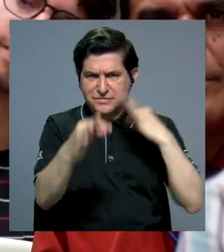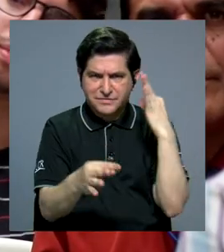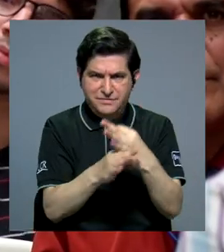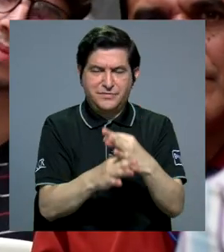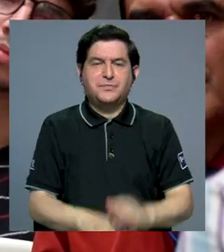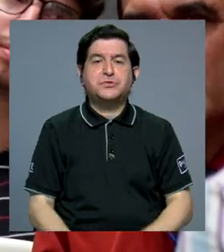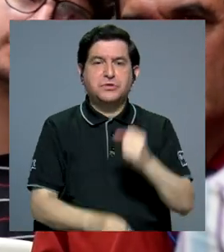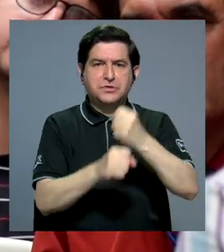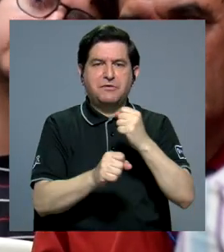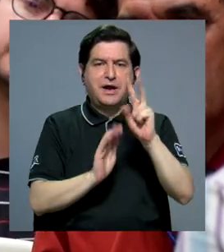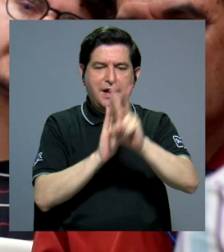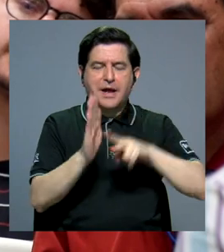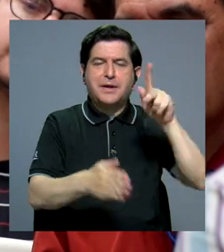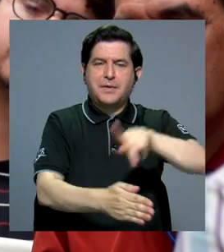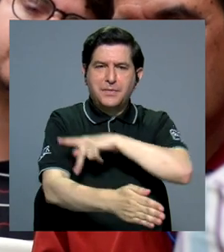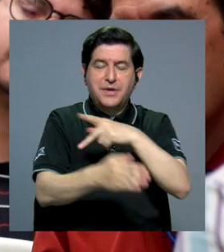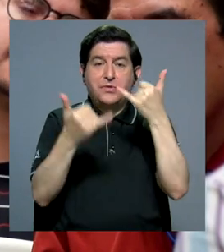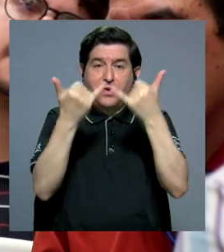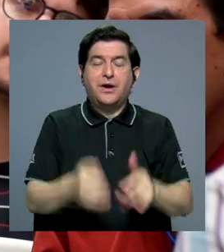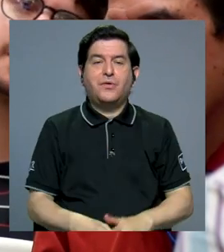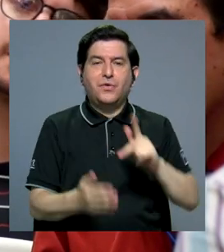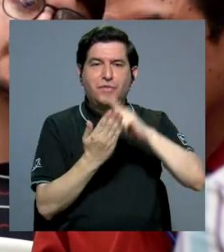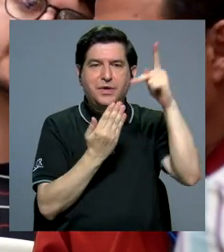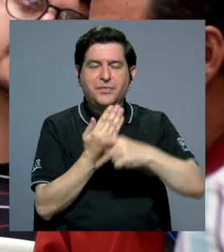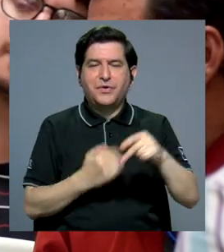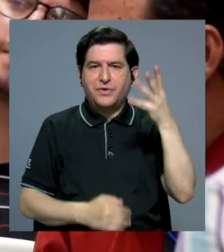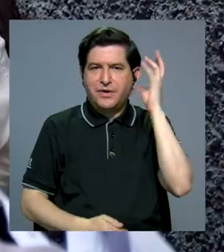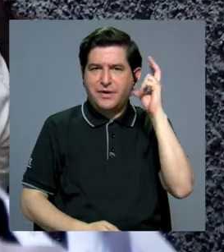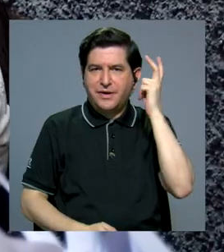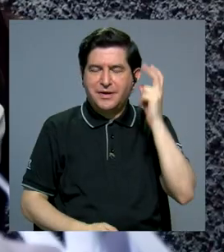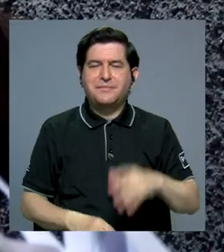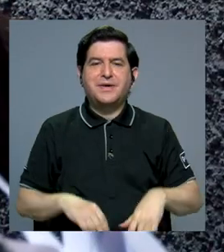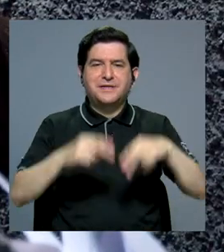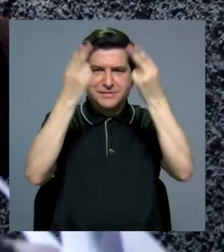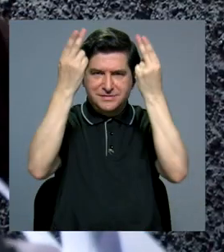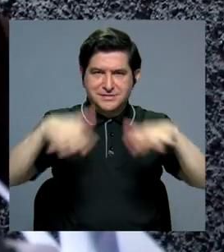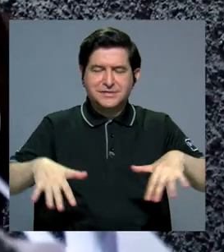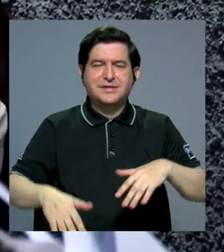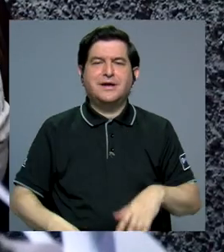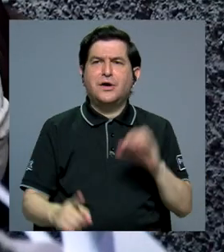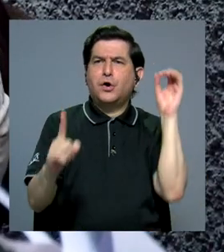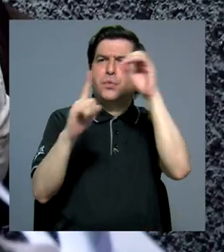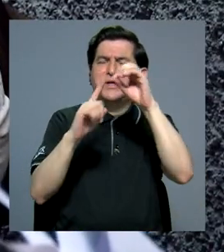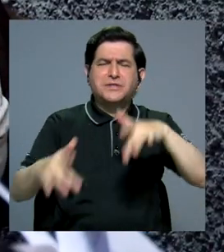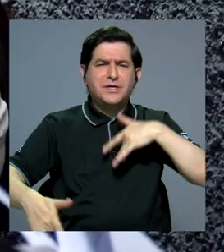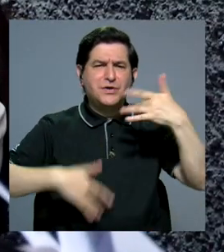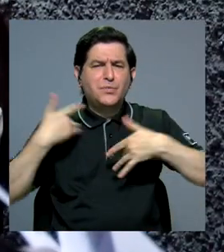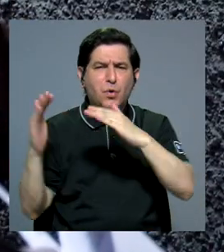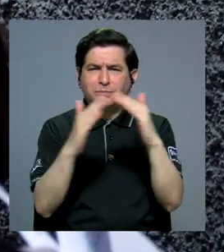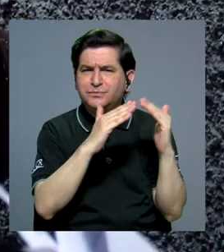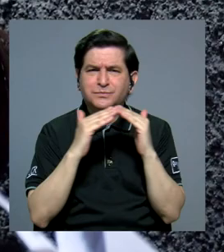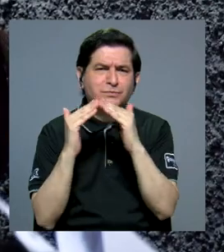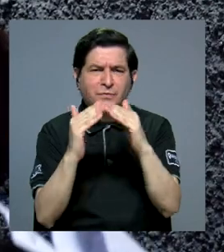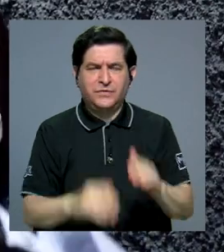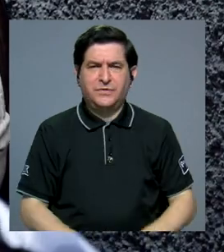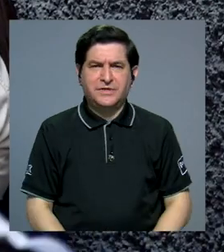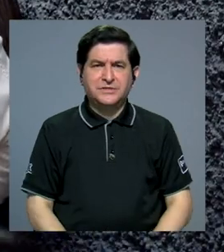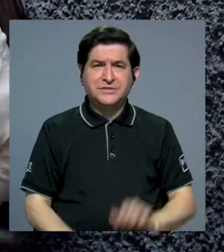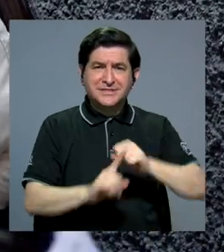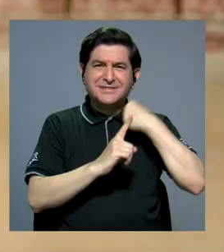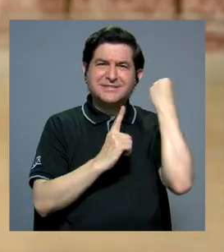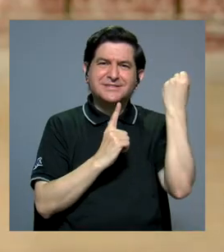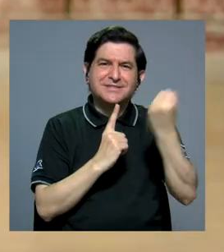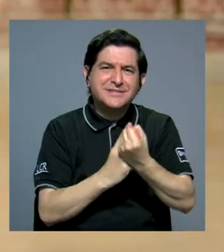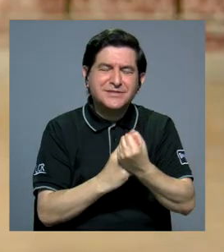y géneros. Entonces trabajamos videopoemas y ahora podcasts, siempre con el objetivo de sensibilizar a la población sobre